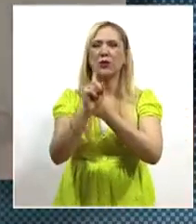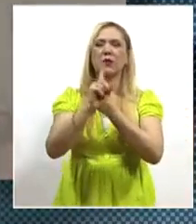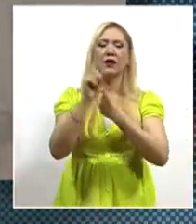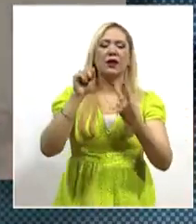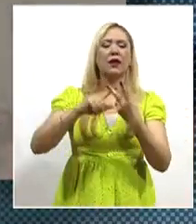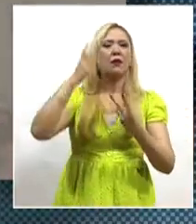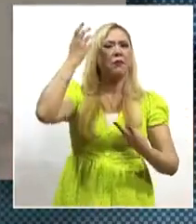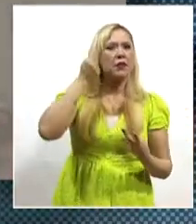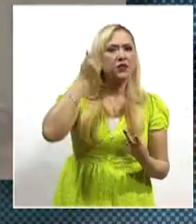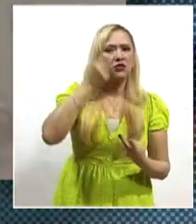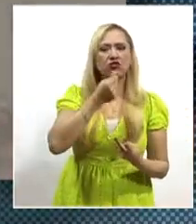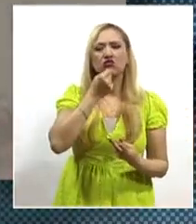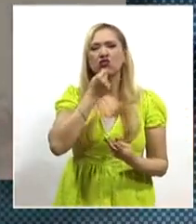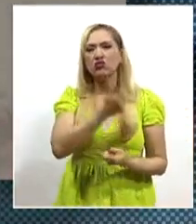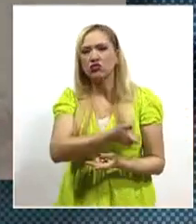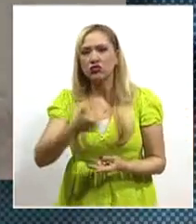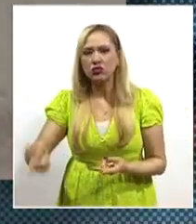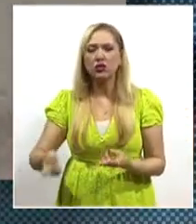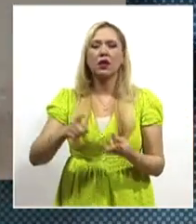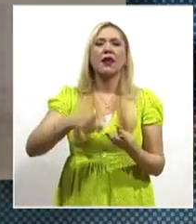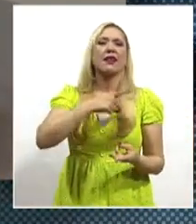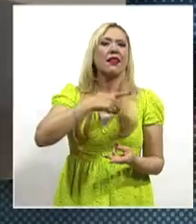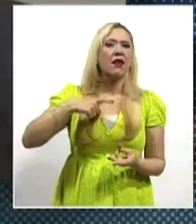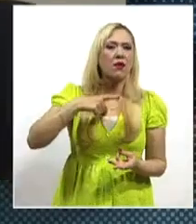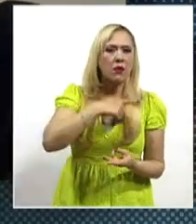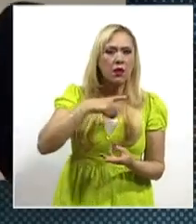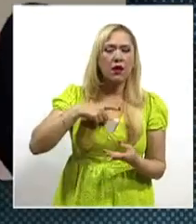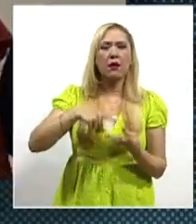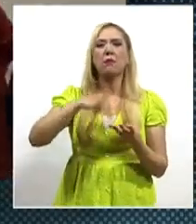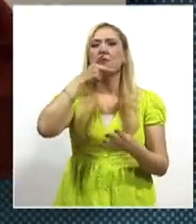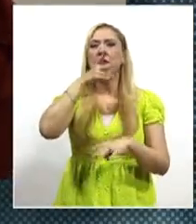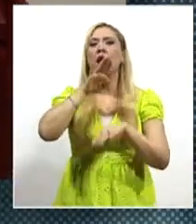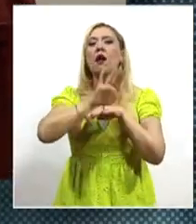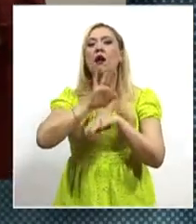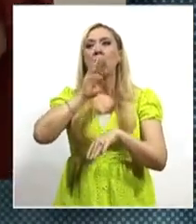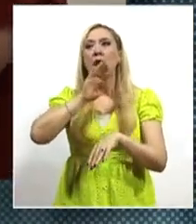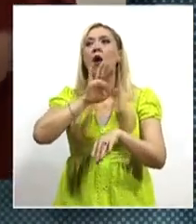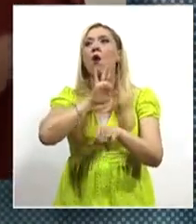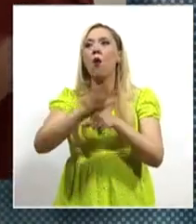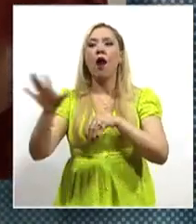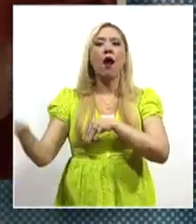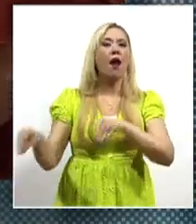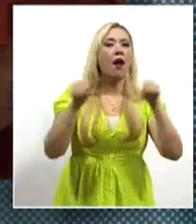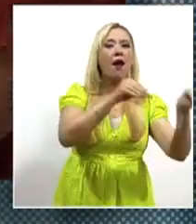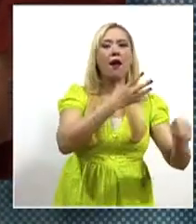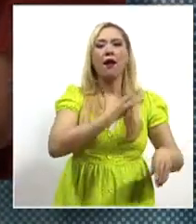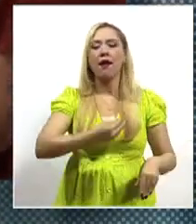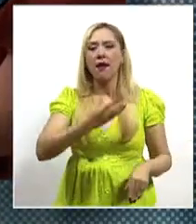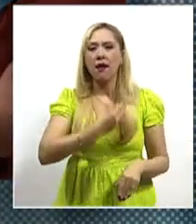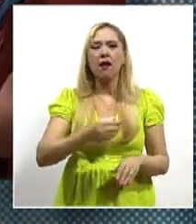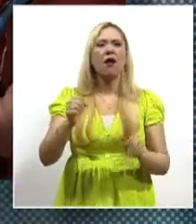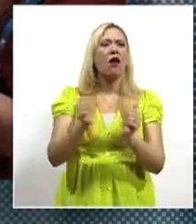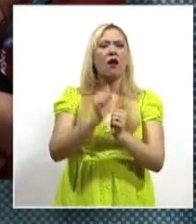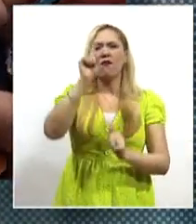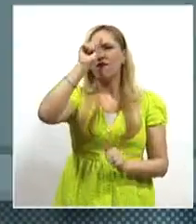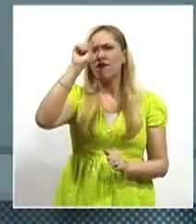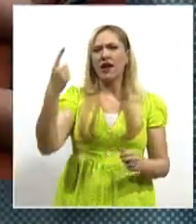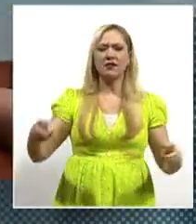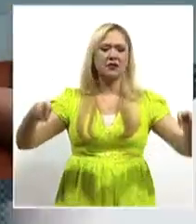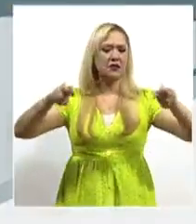pensión alimenticia, deudas, entre otros, sin llegar a juzgados, de manera sencilla, con la voluntad de las